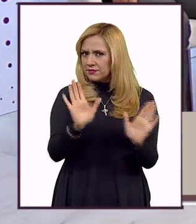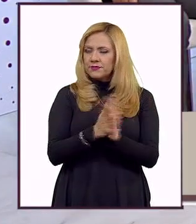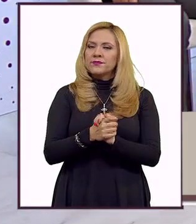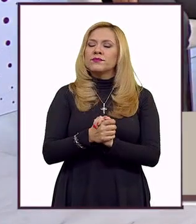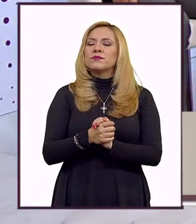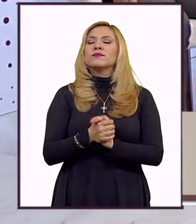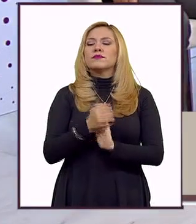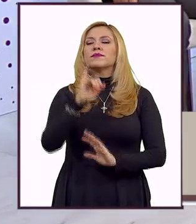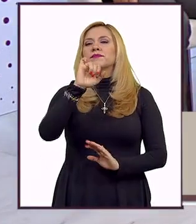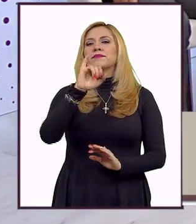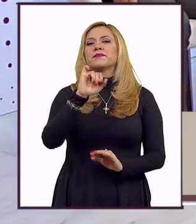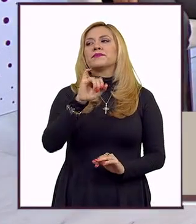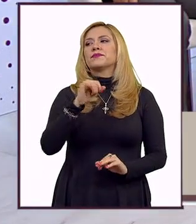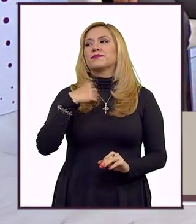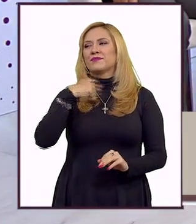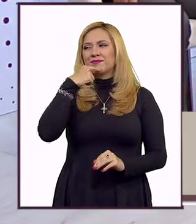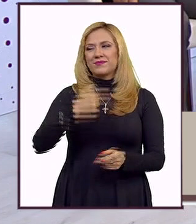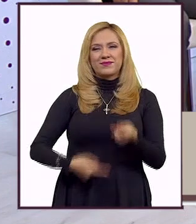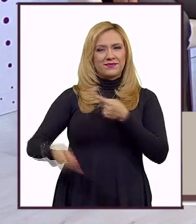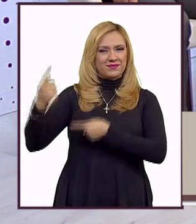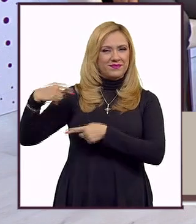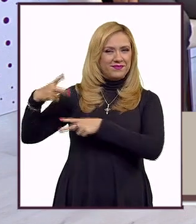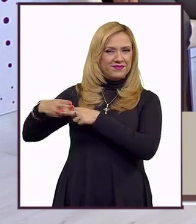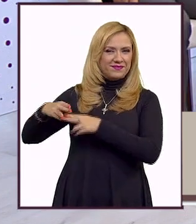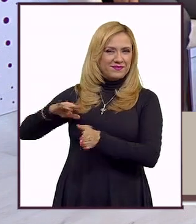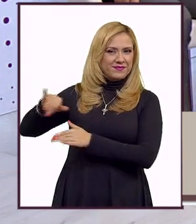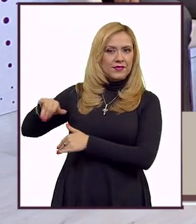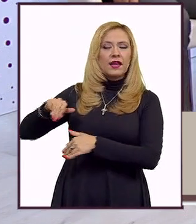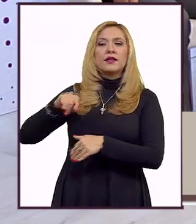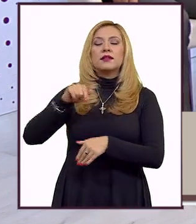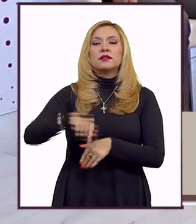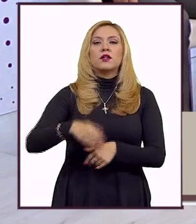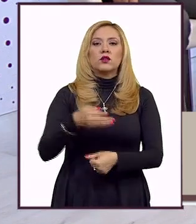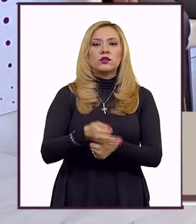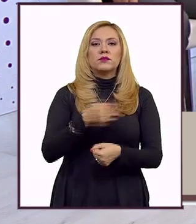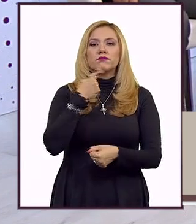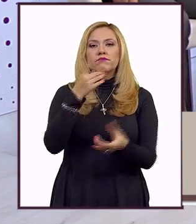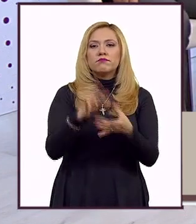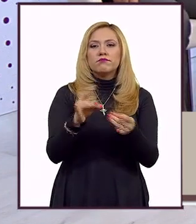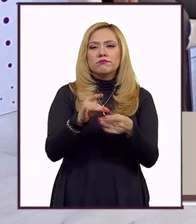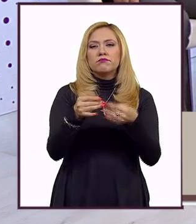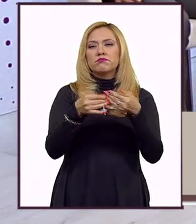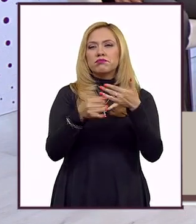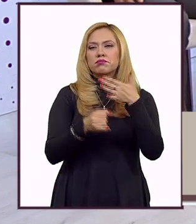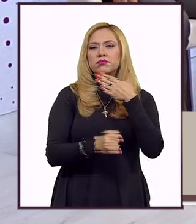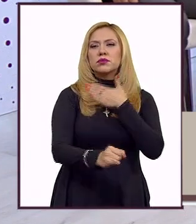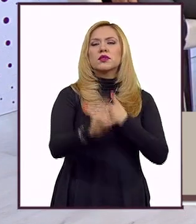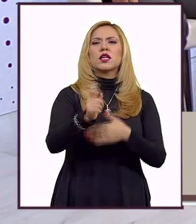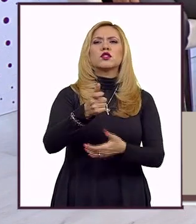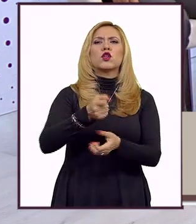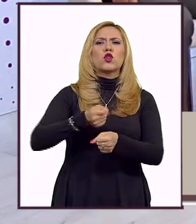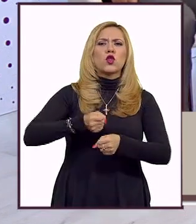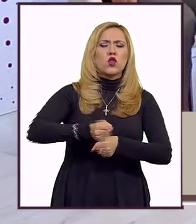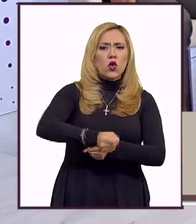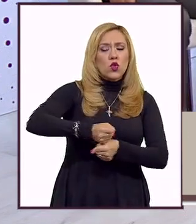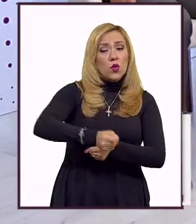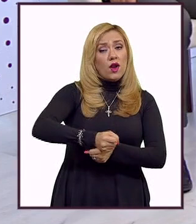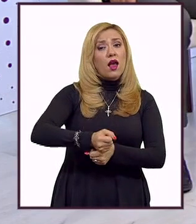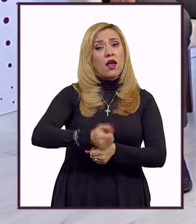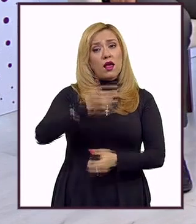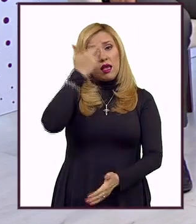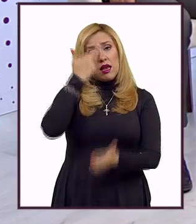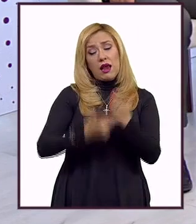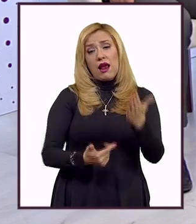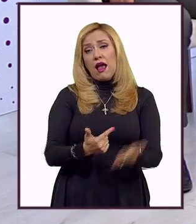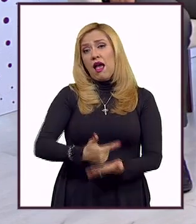como platicábamos en el bloque anterior, la tortura a nivel internacional es considerada como una violación grave a derechos humanos,